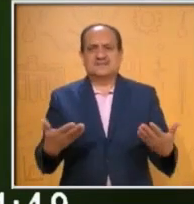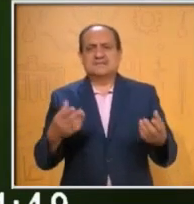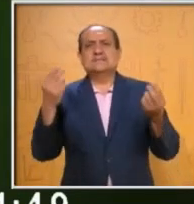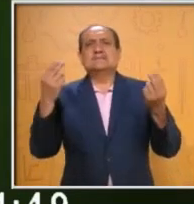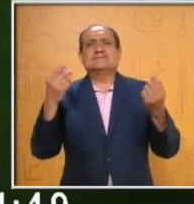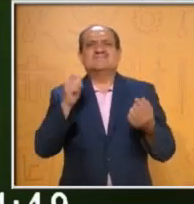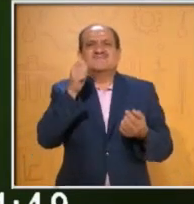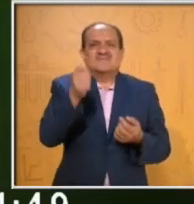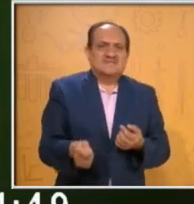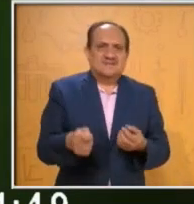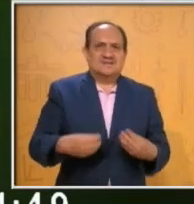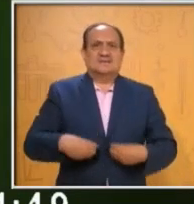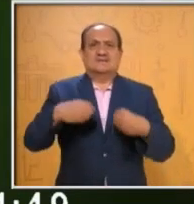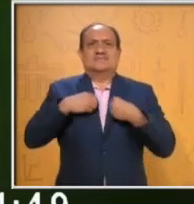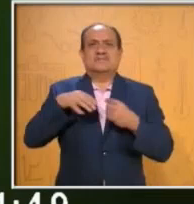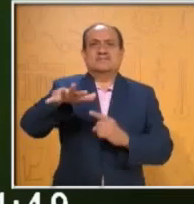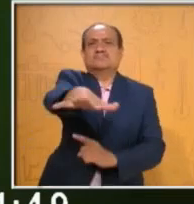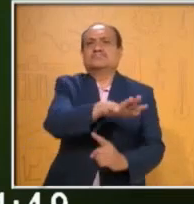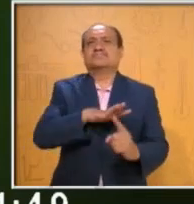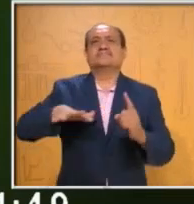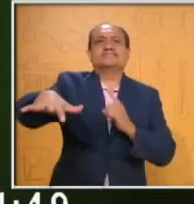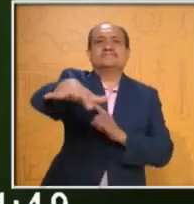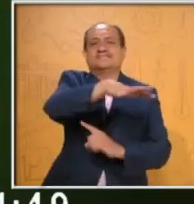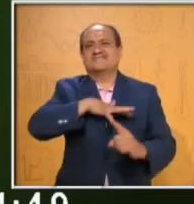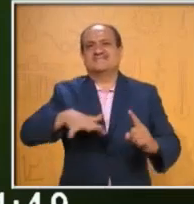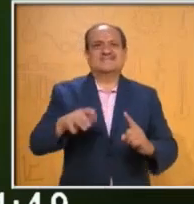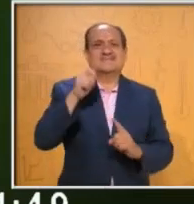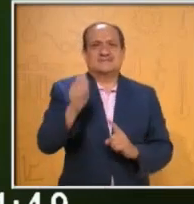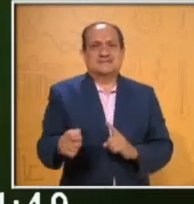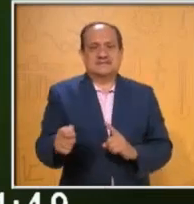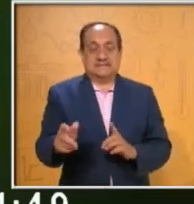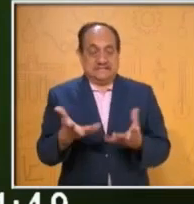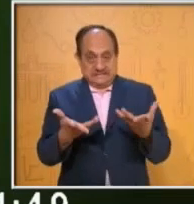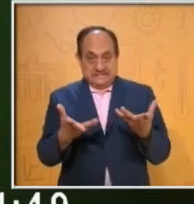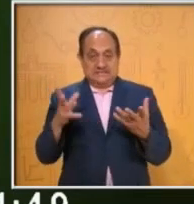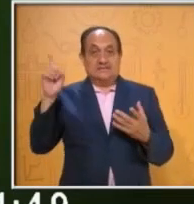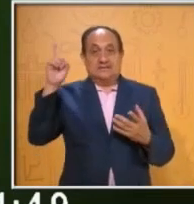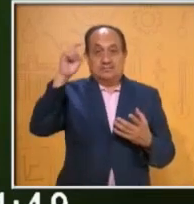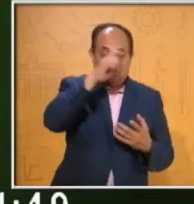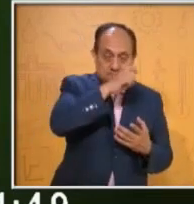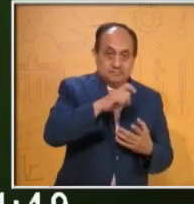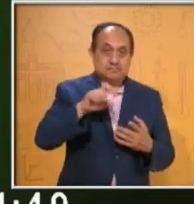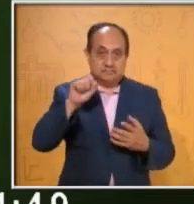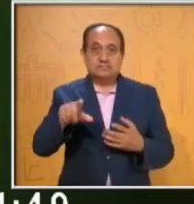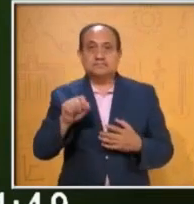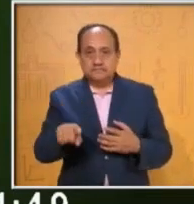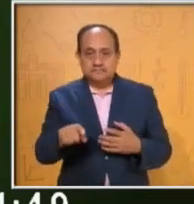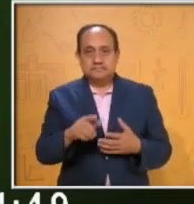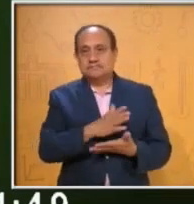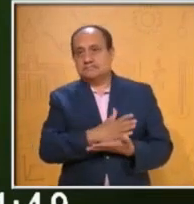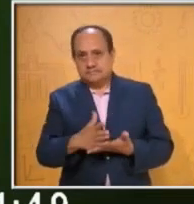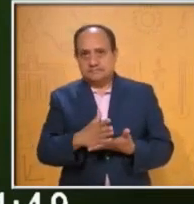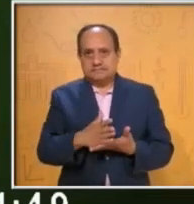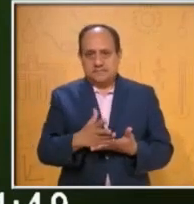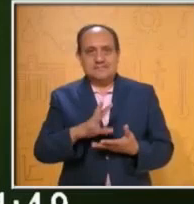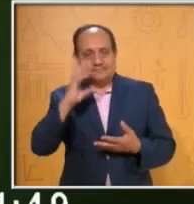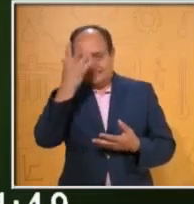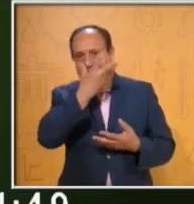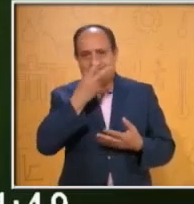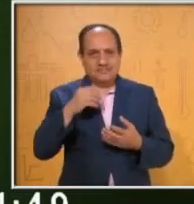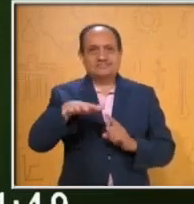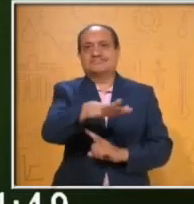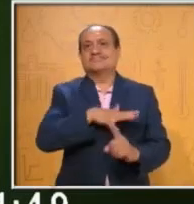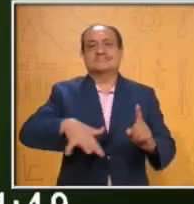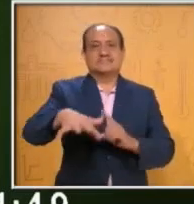implica vivir en sociedad? Pues es muy difícil y también, por otra parte, muy bonito,